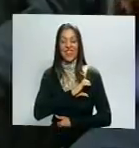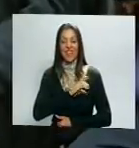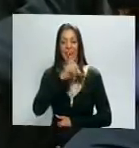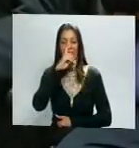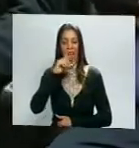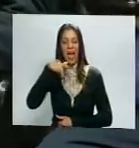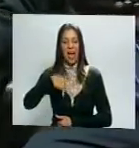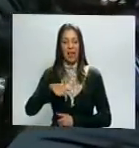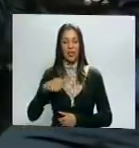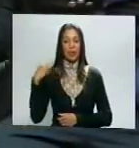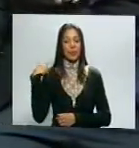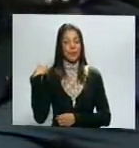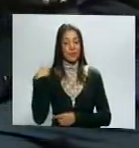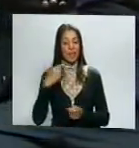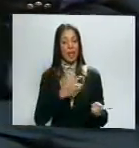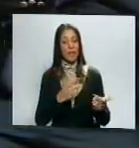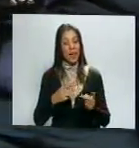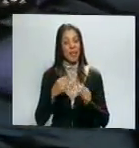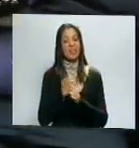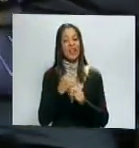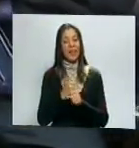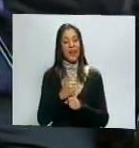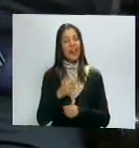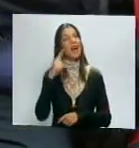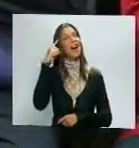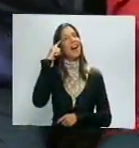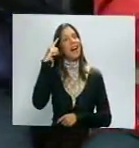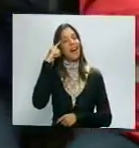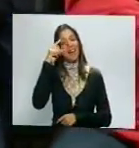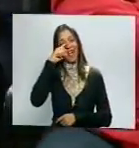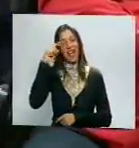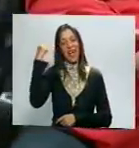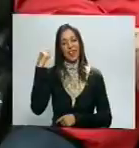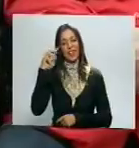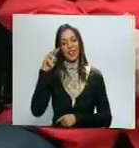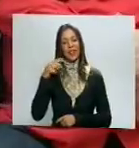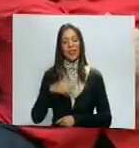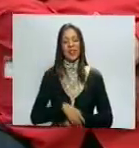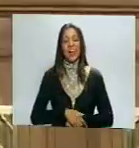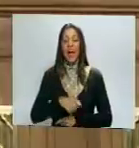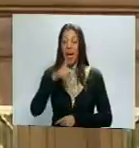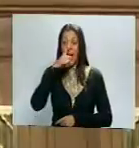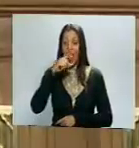trabajo. Estoy pegado al año pasado. Año que nos invita